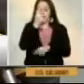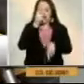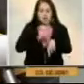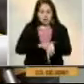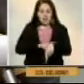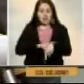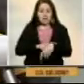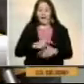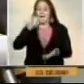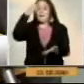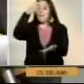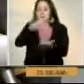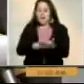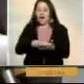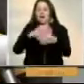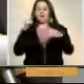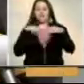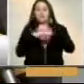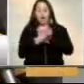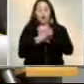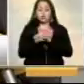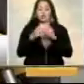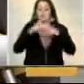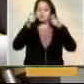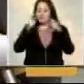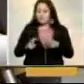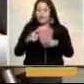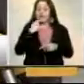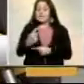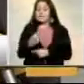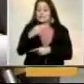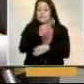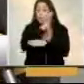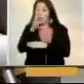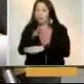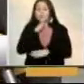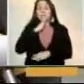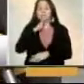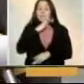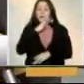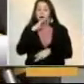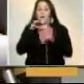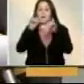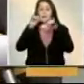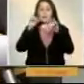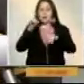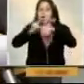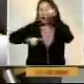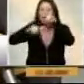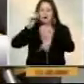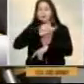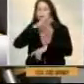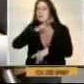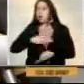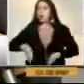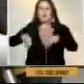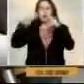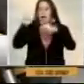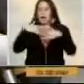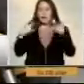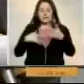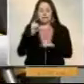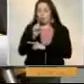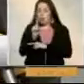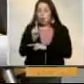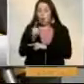que es lo que paga el Fondo de Depósito de Garantía y Protección Bancaria. Esto no sale de las arcas del banco ni sale de los activos del